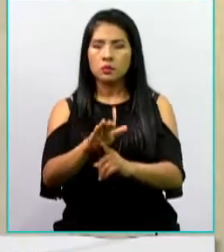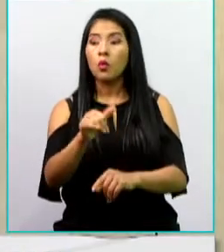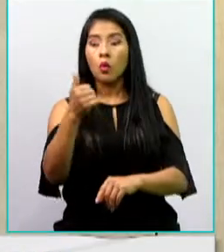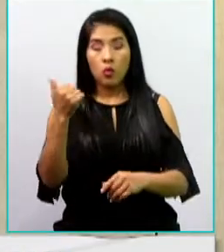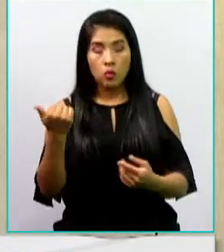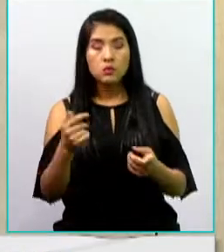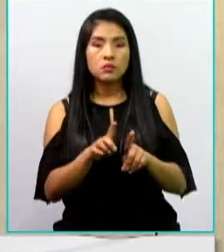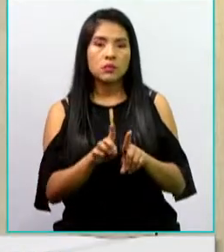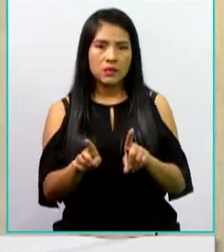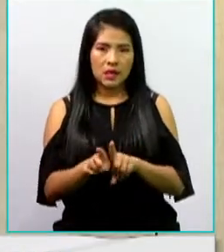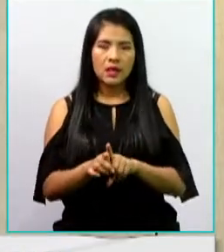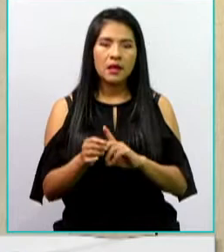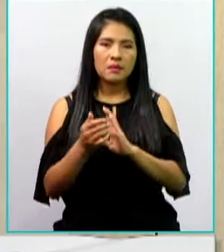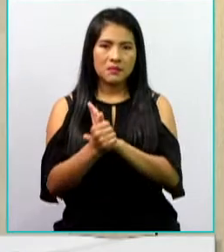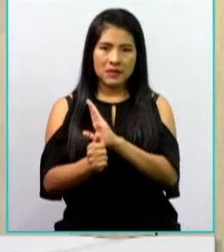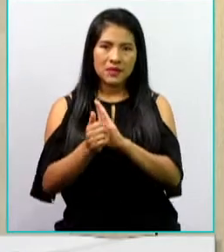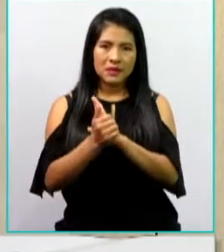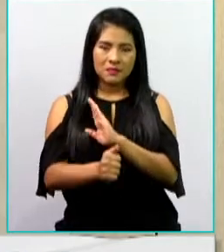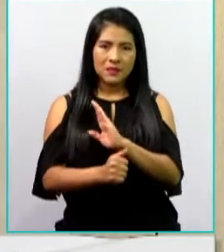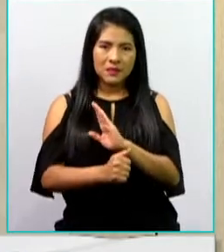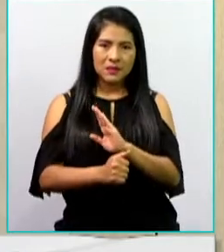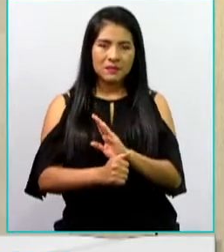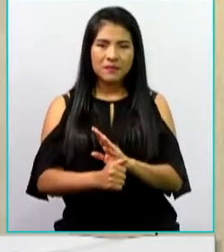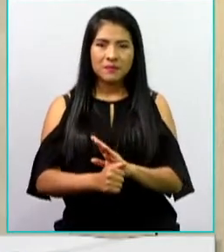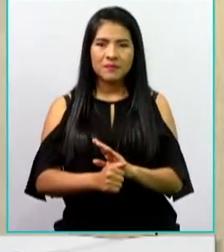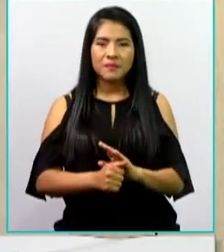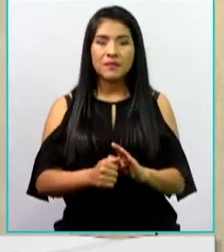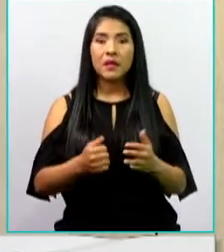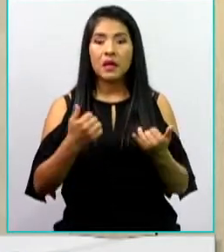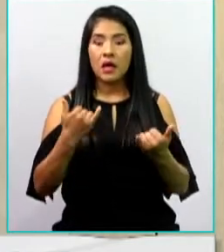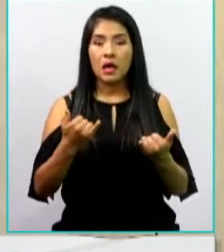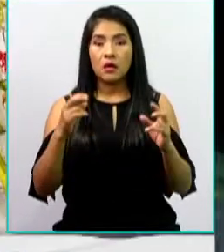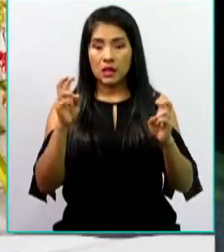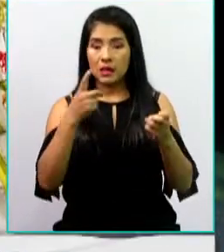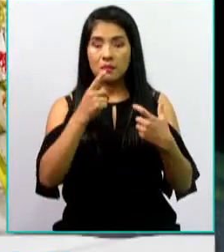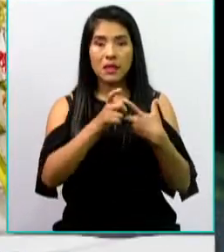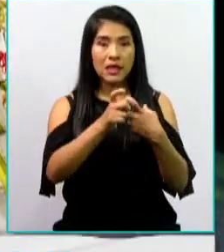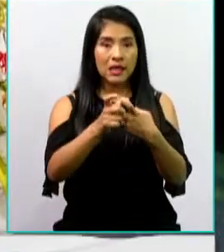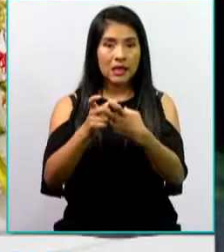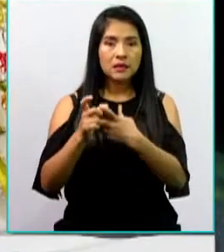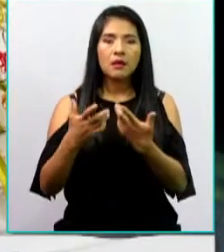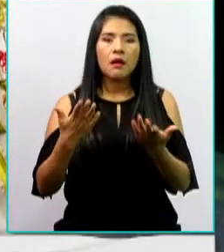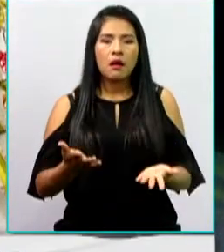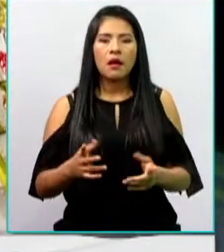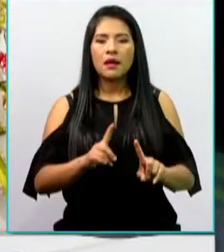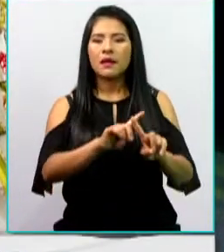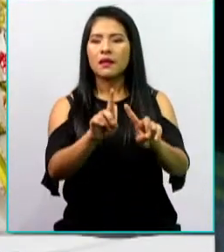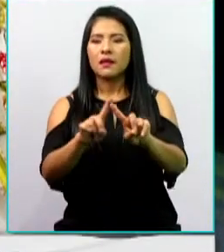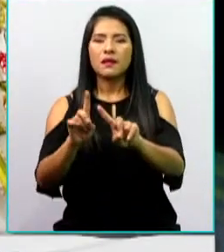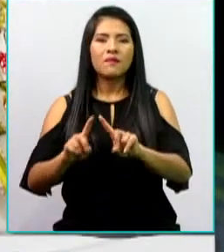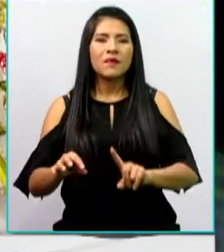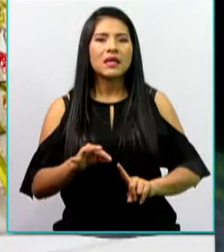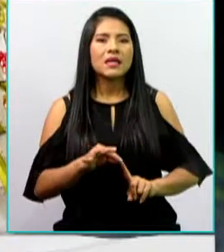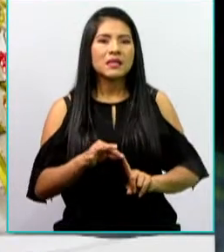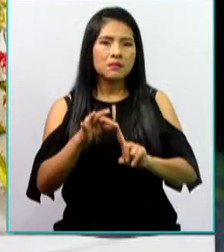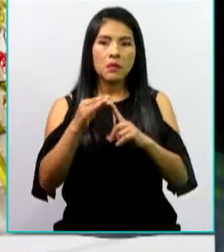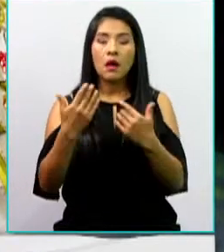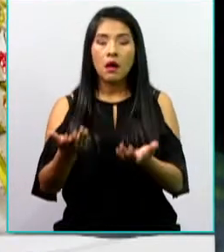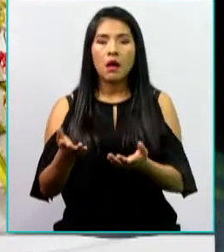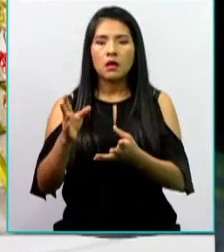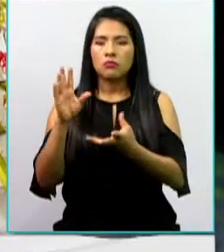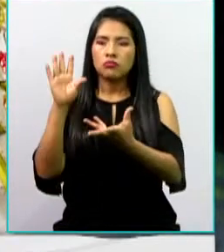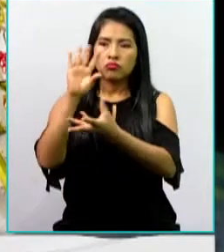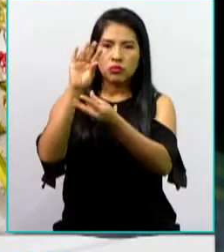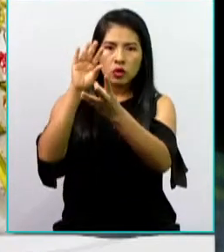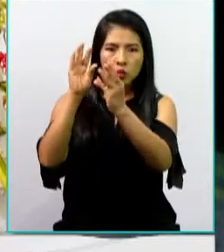Pero tú iniciaste. Sí. Toda una mujer trabajadora. En la carrera hay diferentes especialidades. Uh-huh. Hay